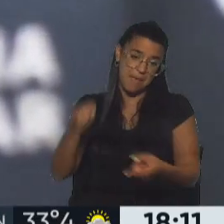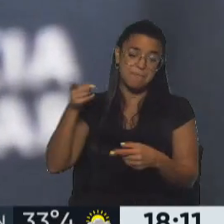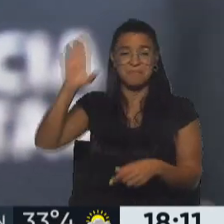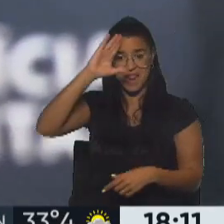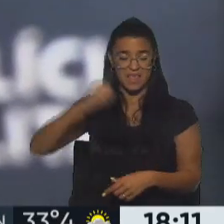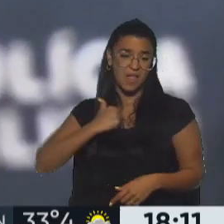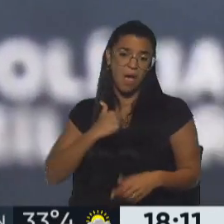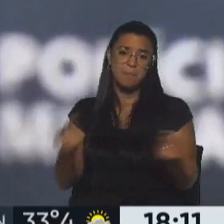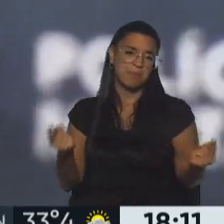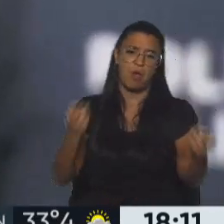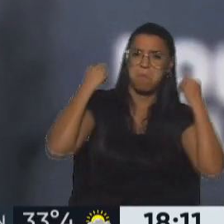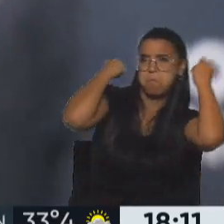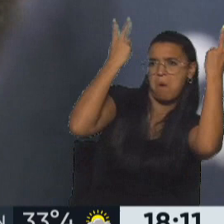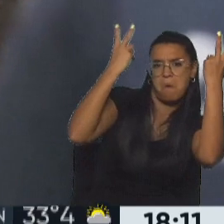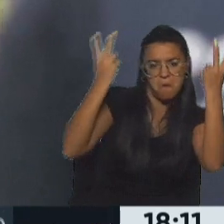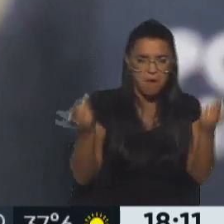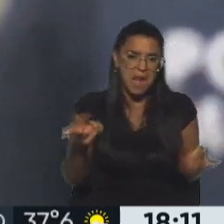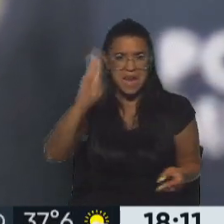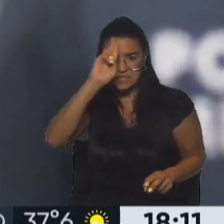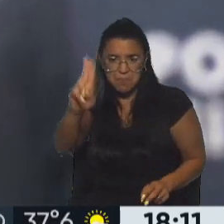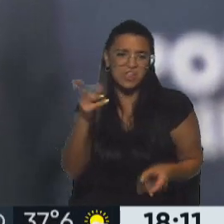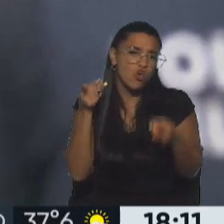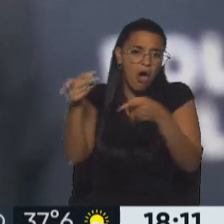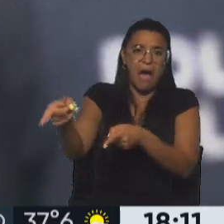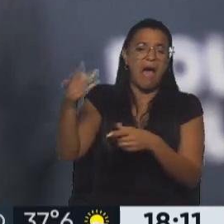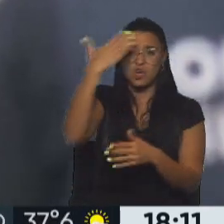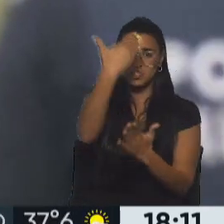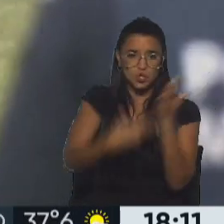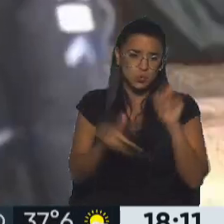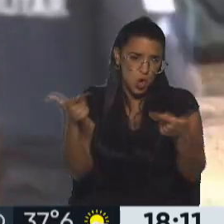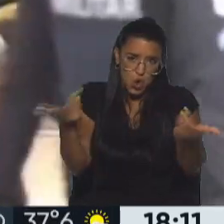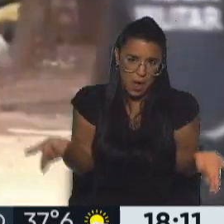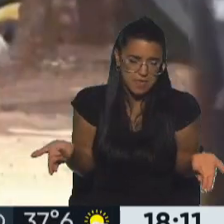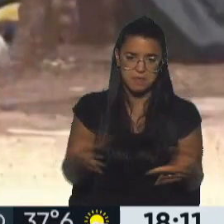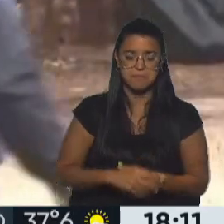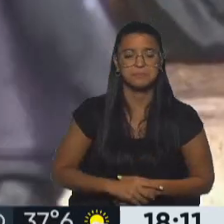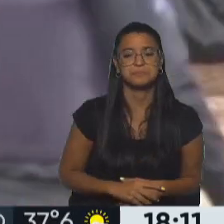totalmente subversiva y sin ningún respeto a la constitución